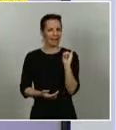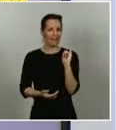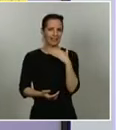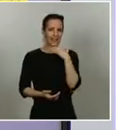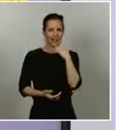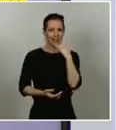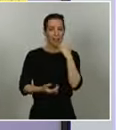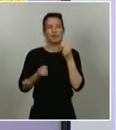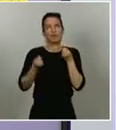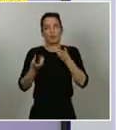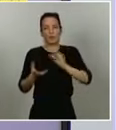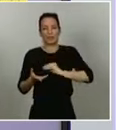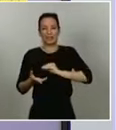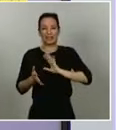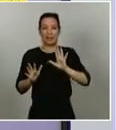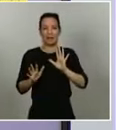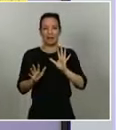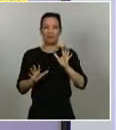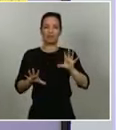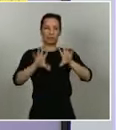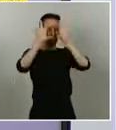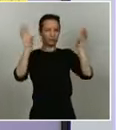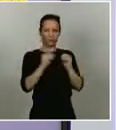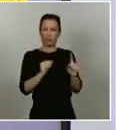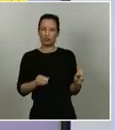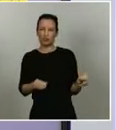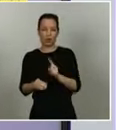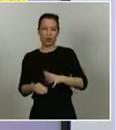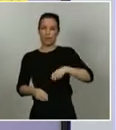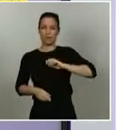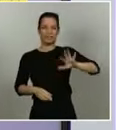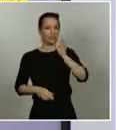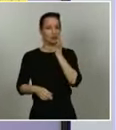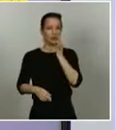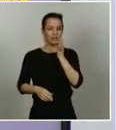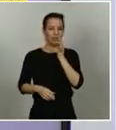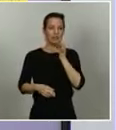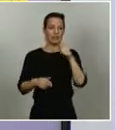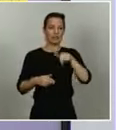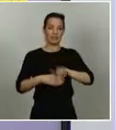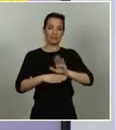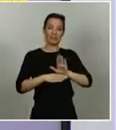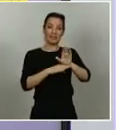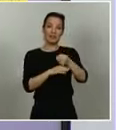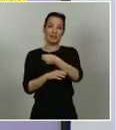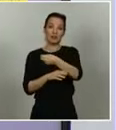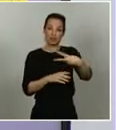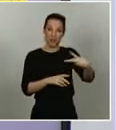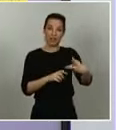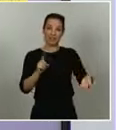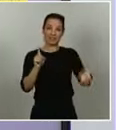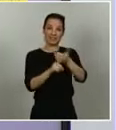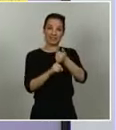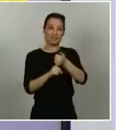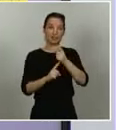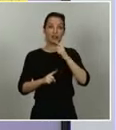número, pero no lo tenemos disponible para el conjunto del país. Vamos a presentar aquí los resultados obtenidos con el test